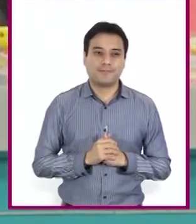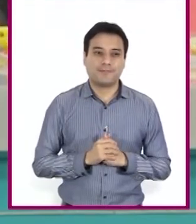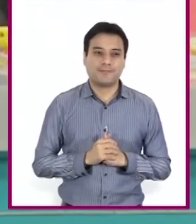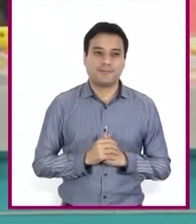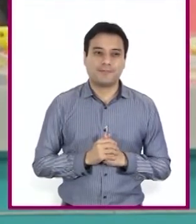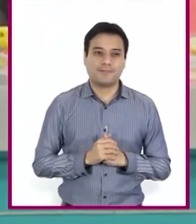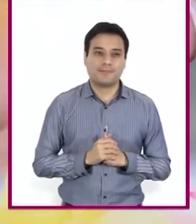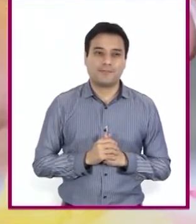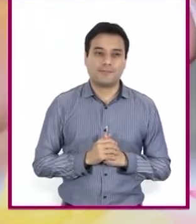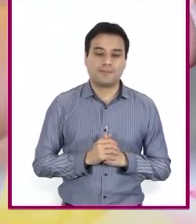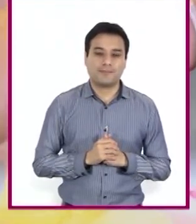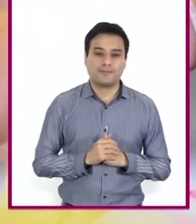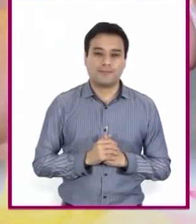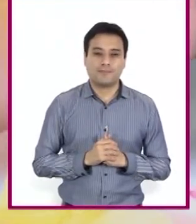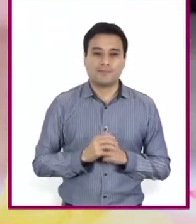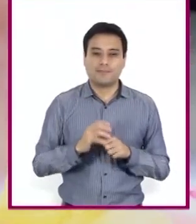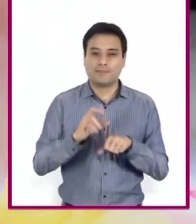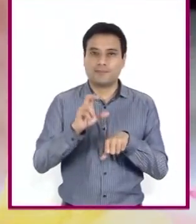Clara de huevo.